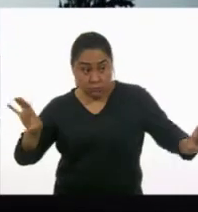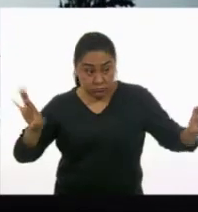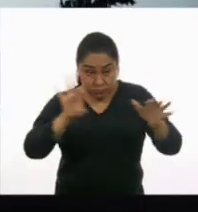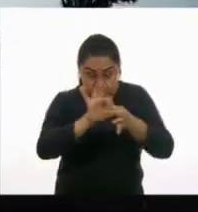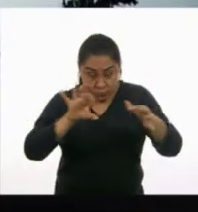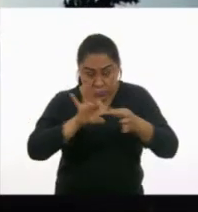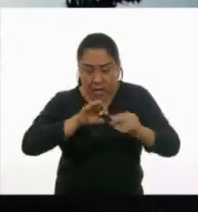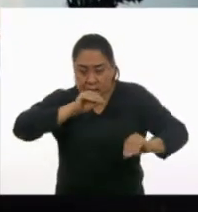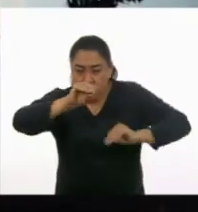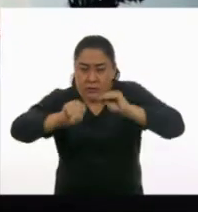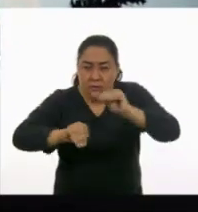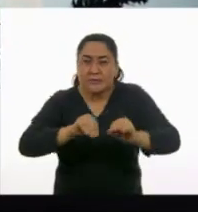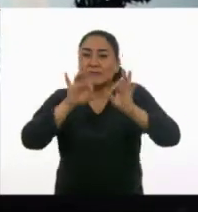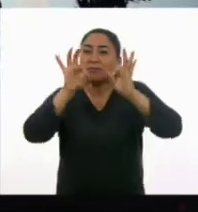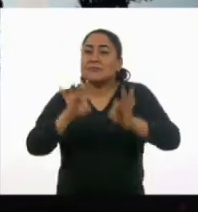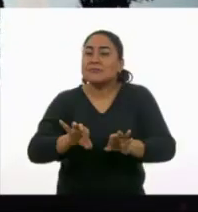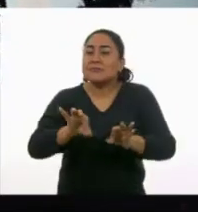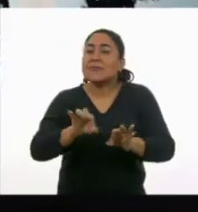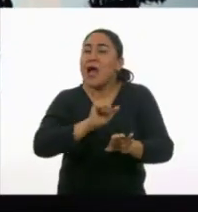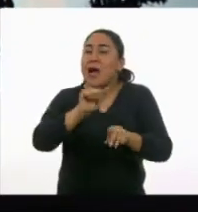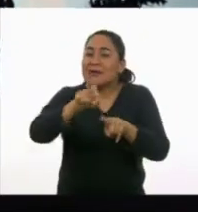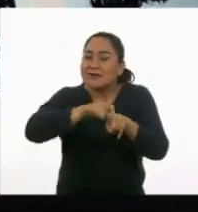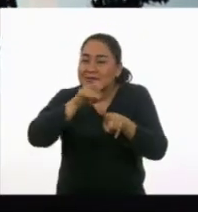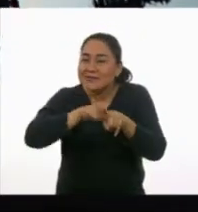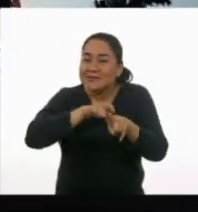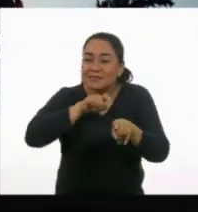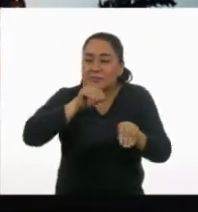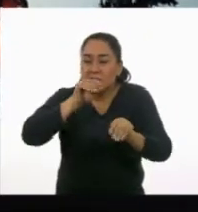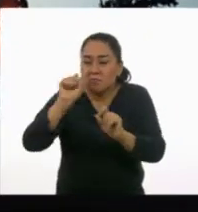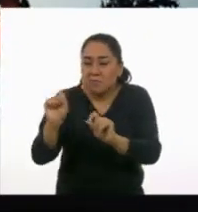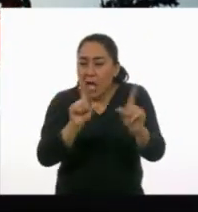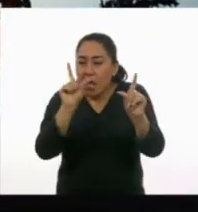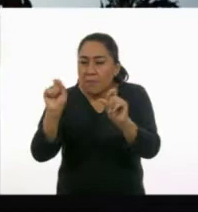a los personajes y a los escenarios.